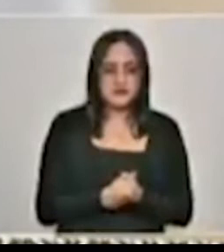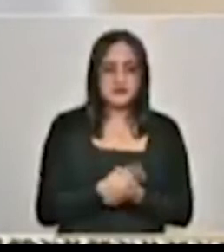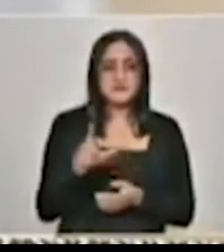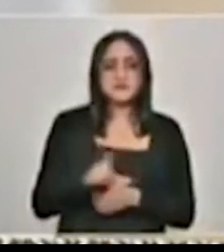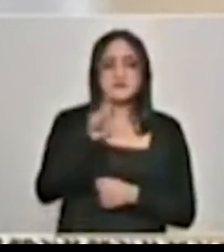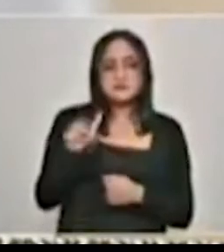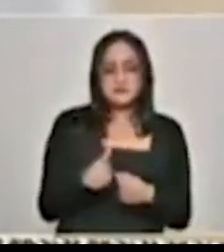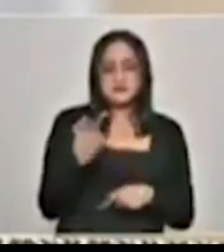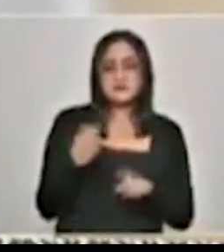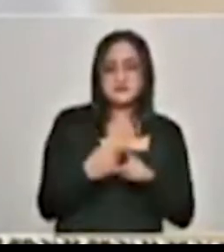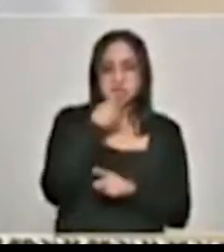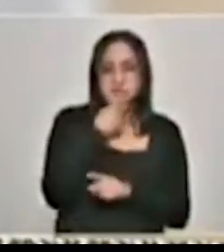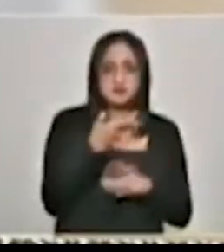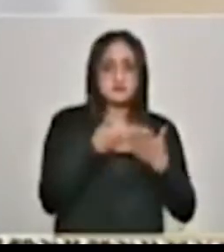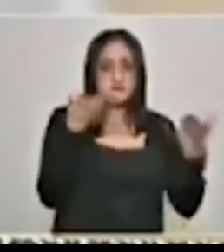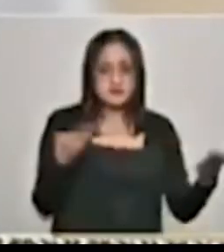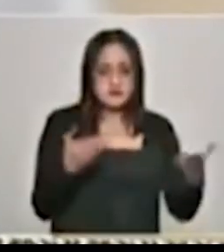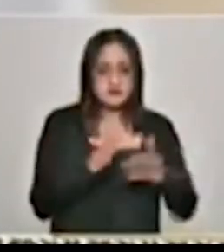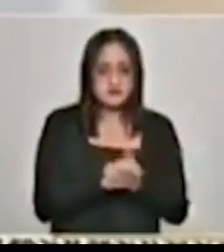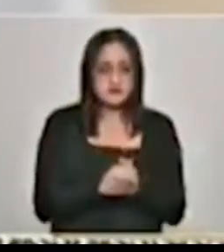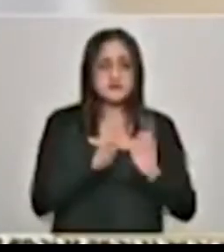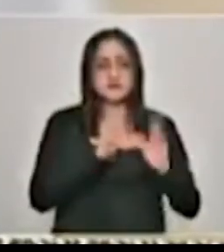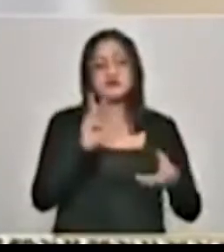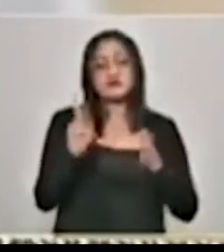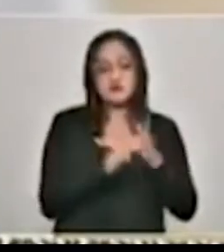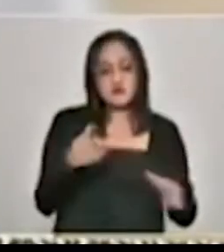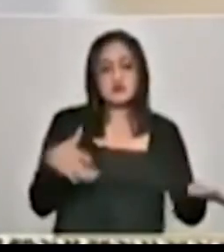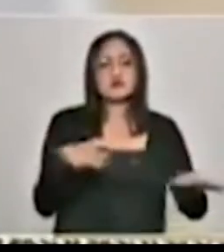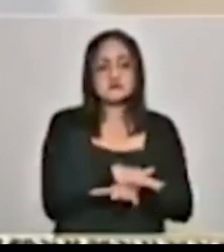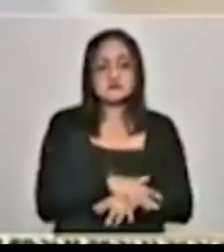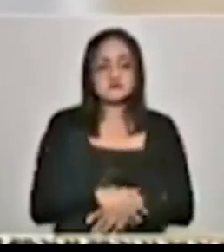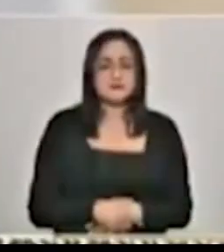Y después de los nombrados recientemente, ya volvimos a cambiar.